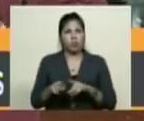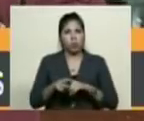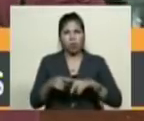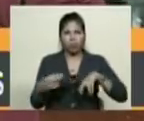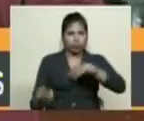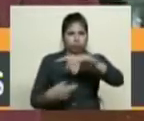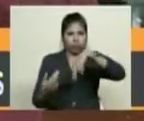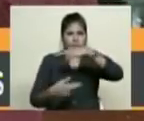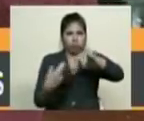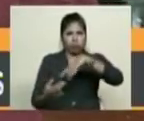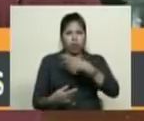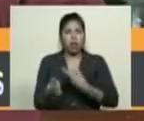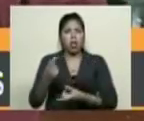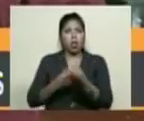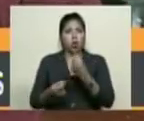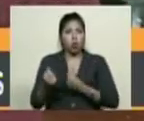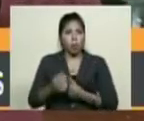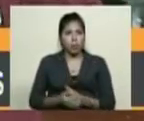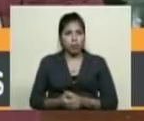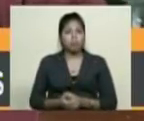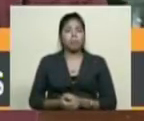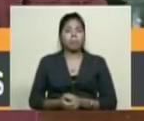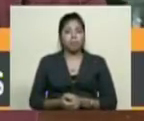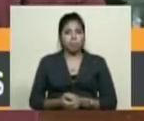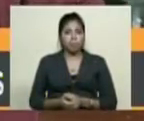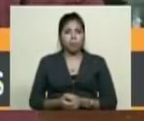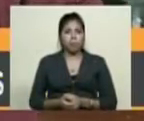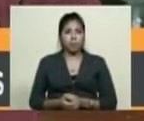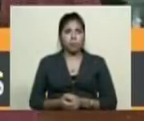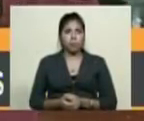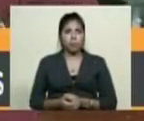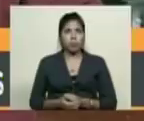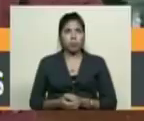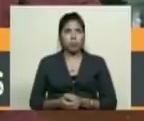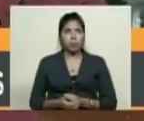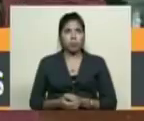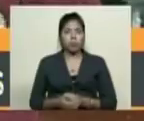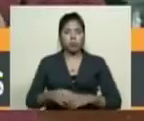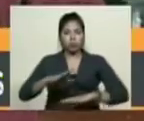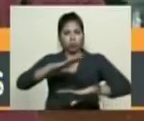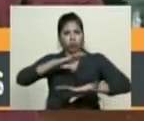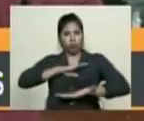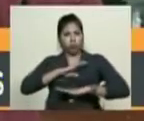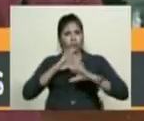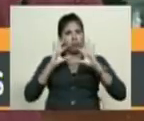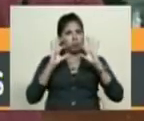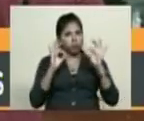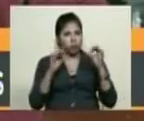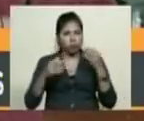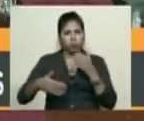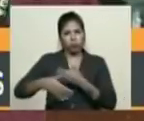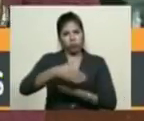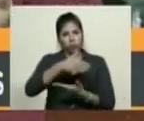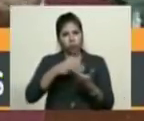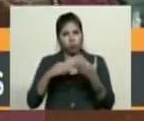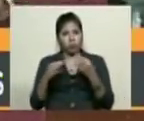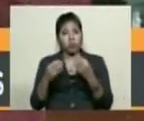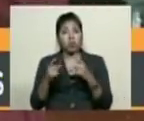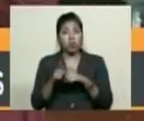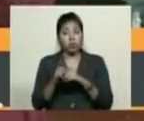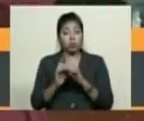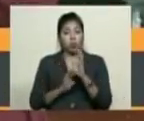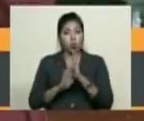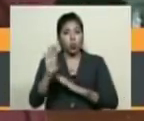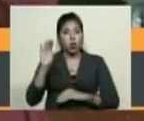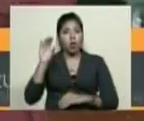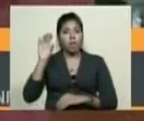económica que le dé a nuestros pueblos estabilidad, satisfacción, armonía y sobre todo prosperidad hacia el futuro.